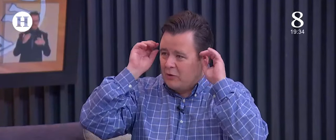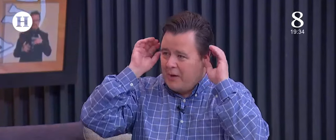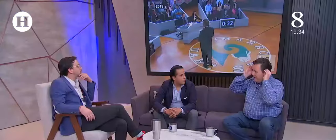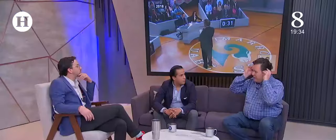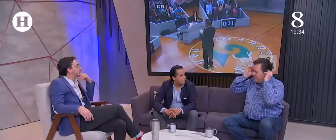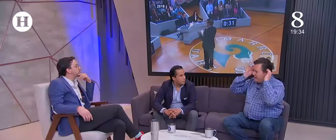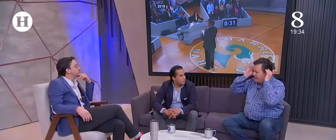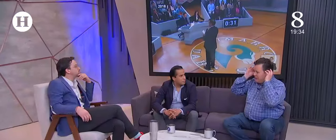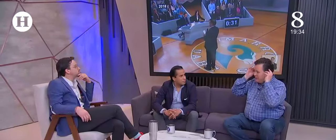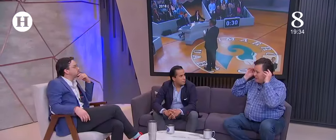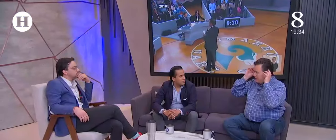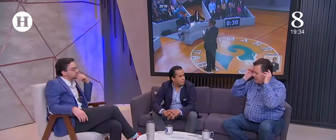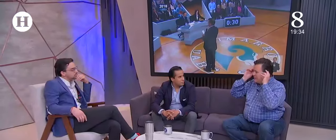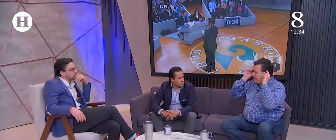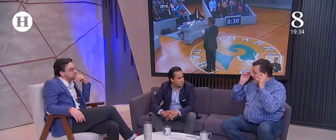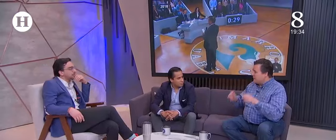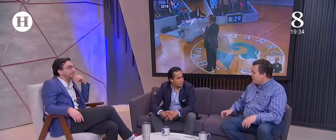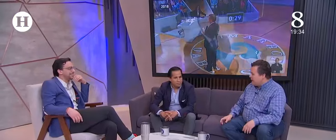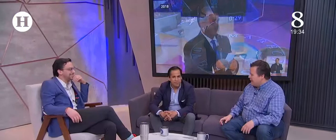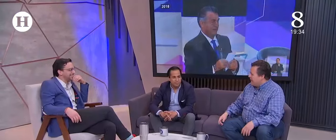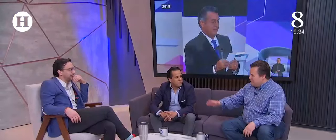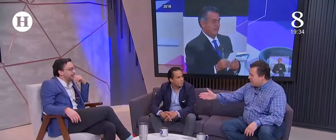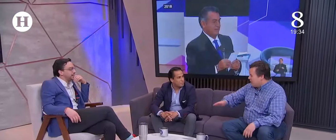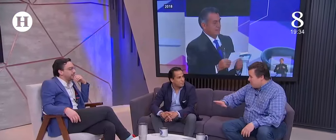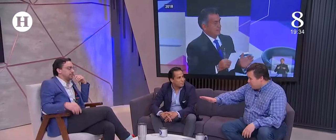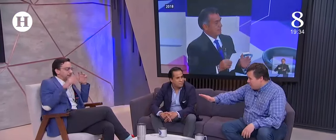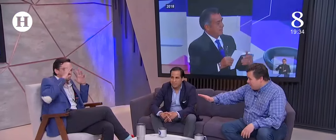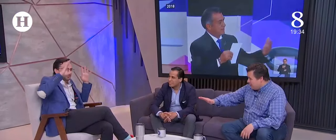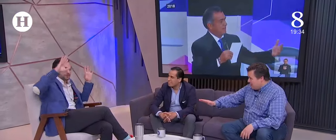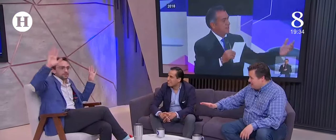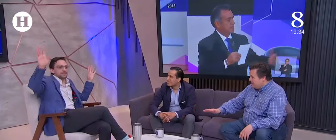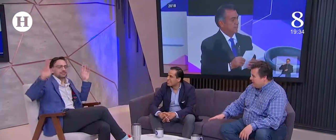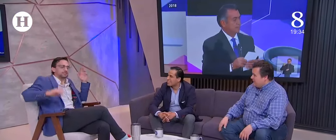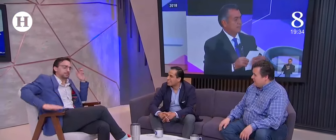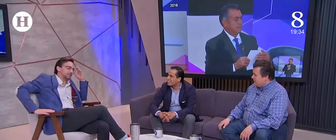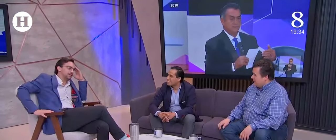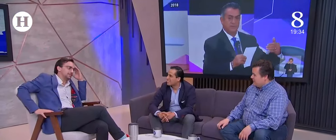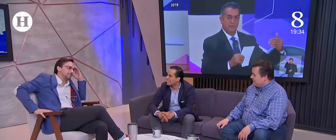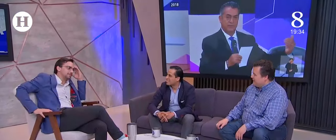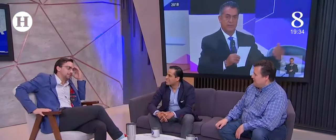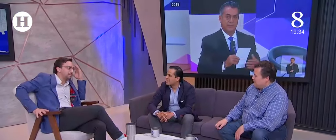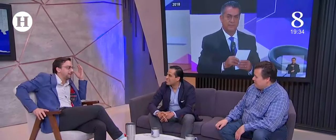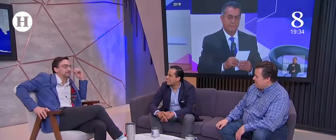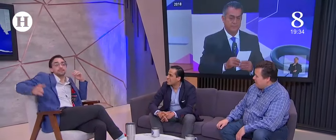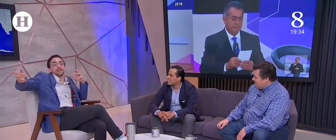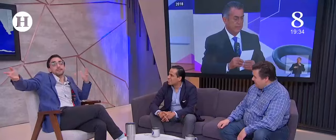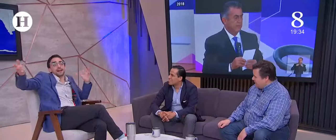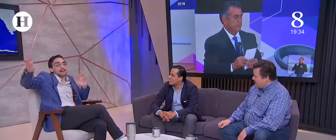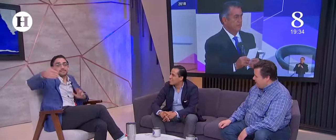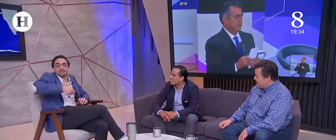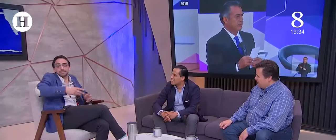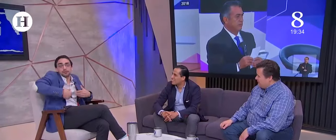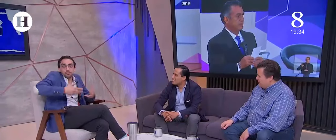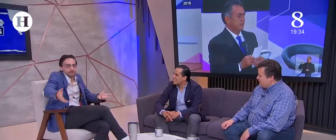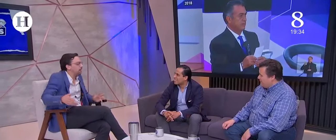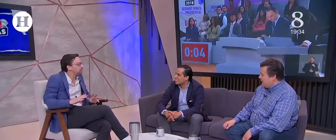escuchar Ruido Blanco en algunas preguntas y es normal no sabemos pasas no te vas a decira ya no le tengo que lavar